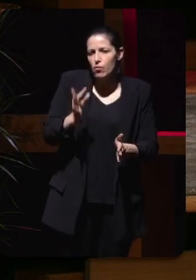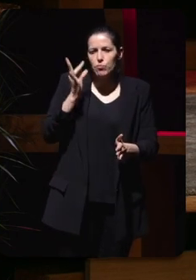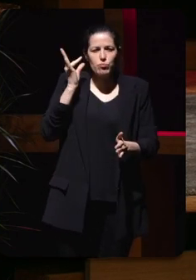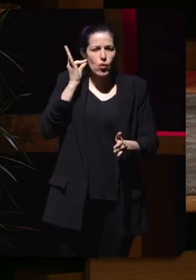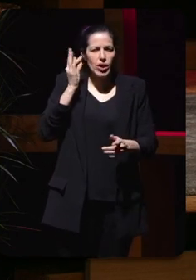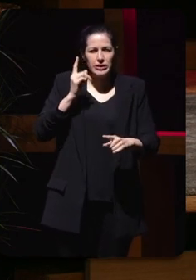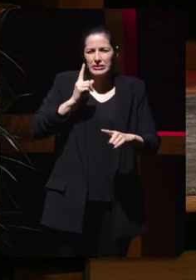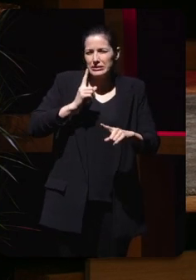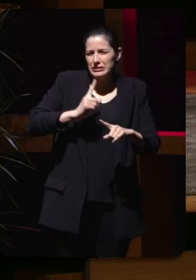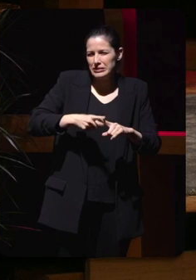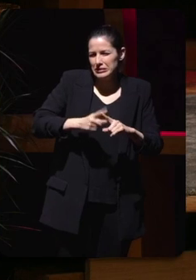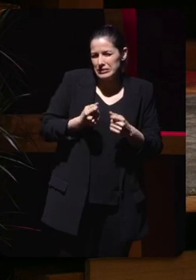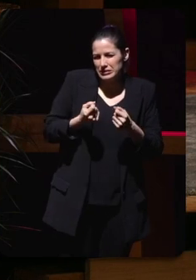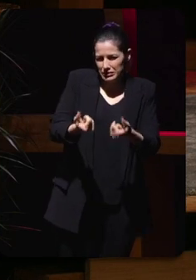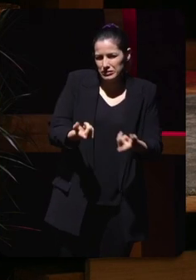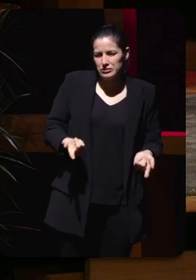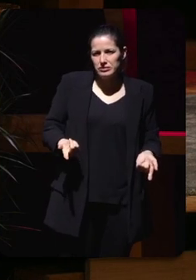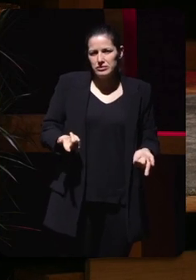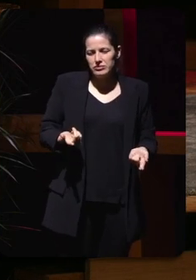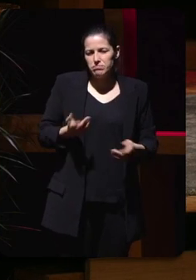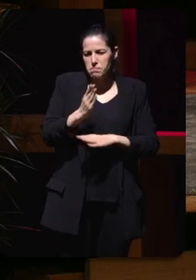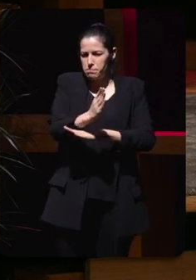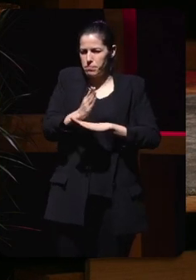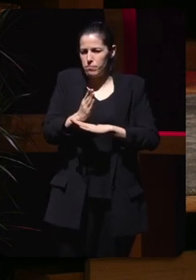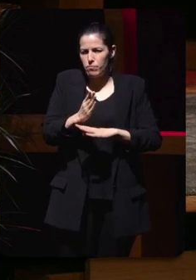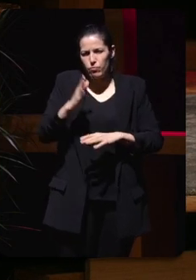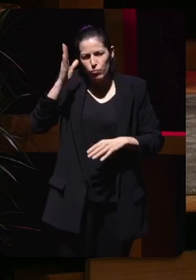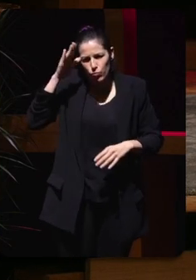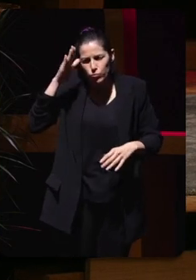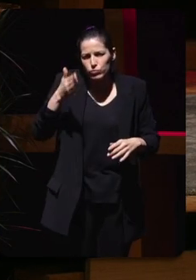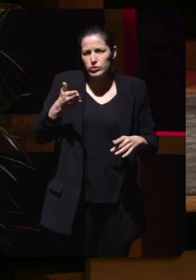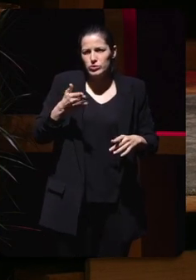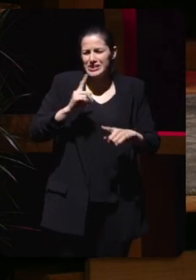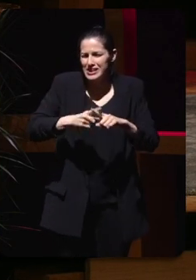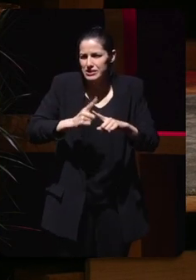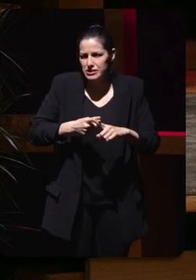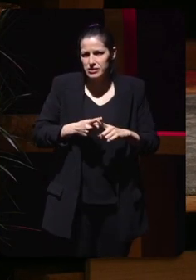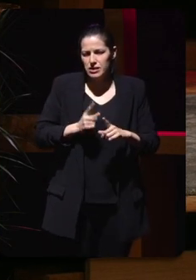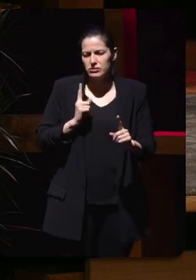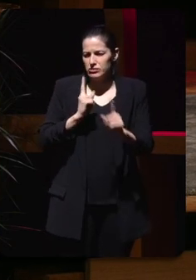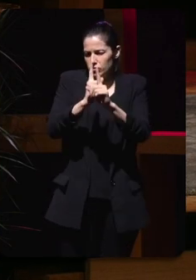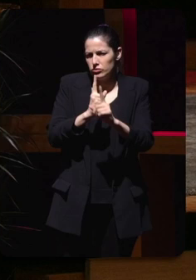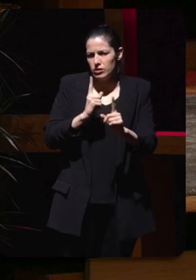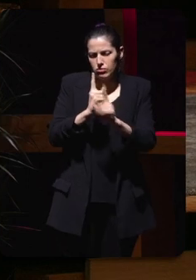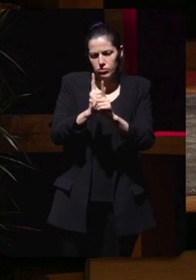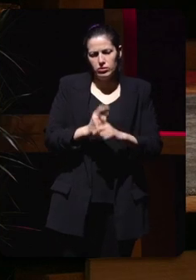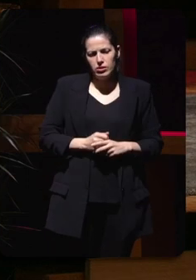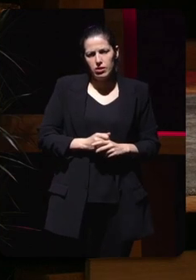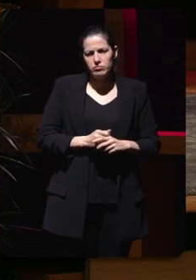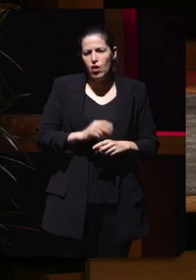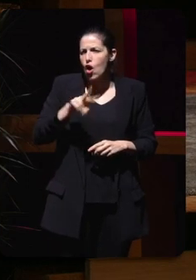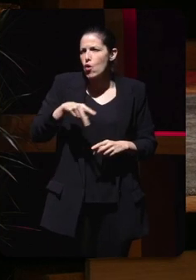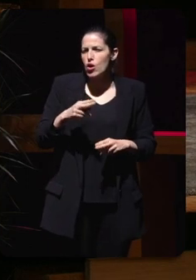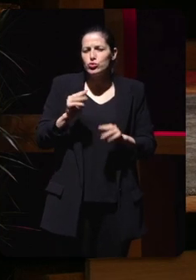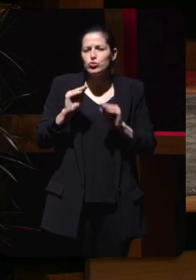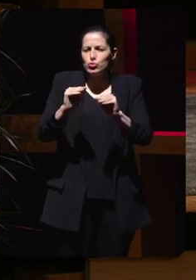los ataques, ya digo, eran más feroces, e insisto, más sexistas. No era contra su ideología